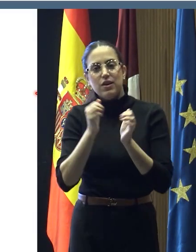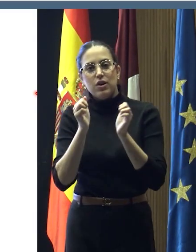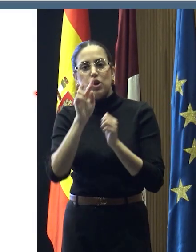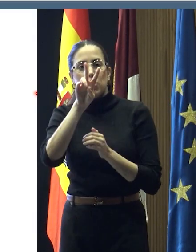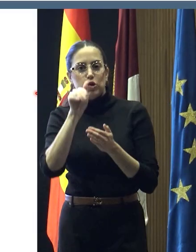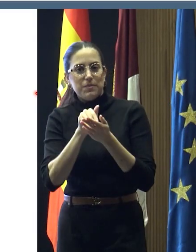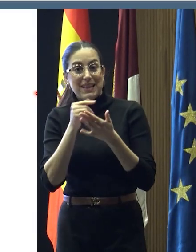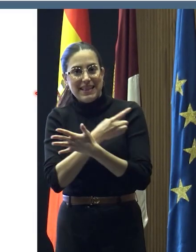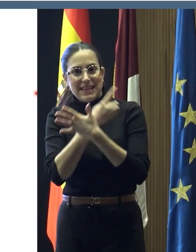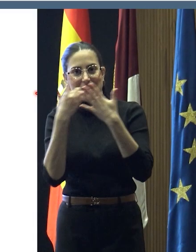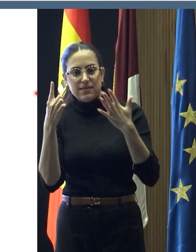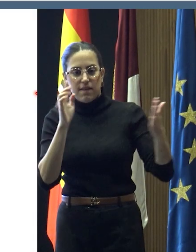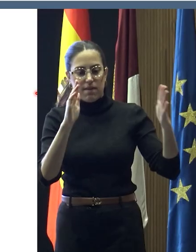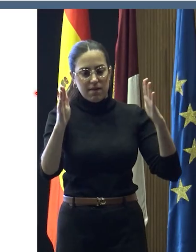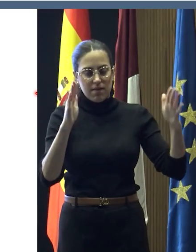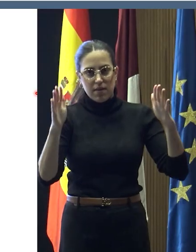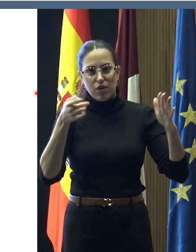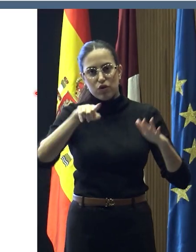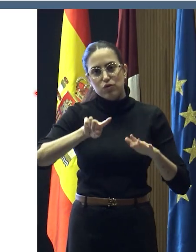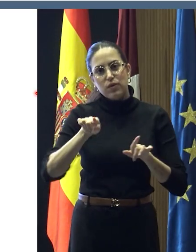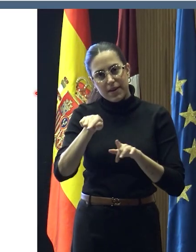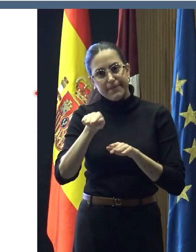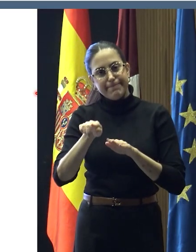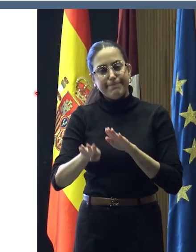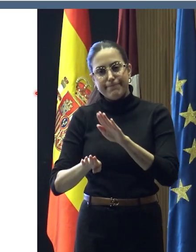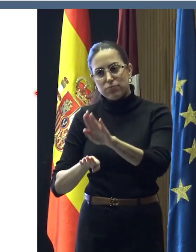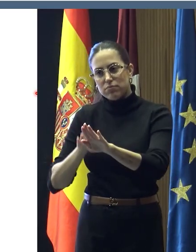2016, donde empezamos a tener ya avances.